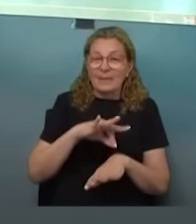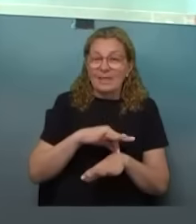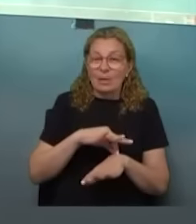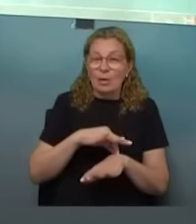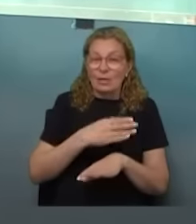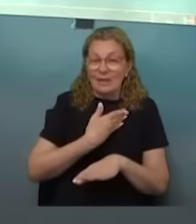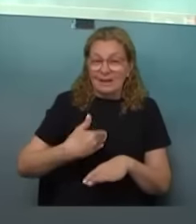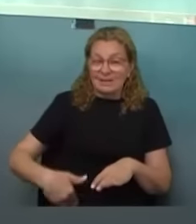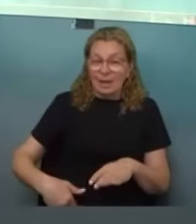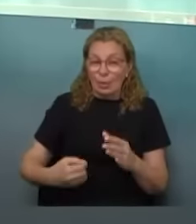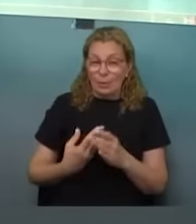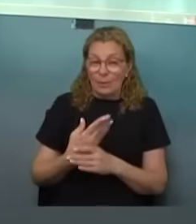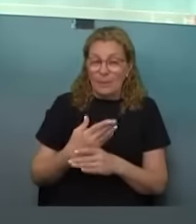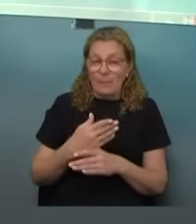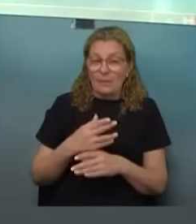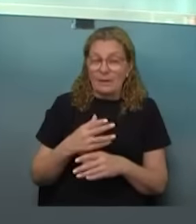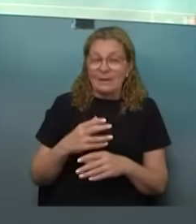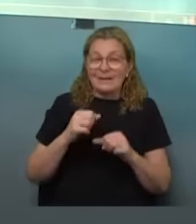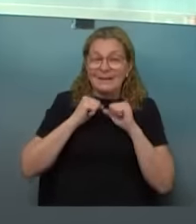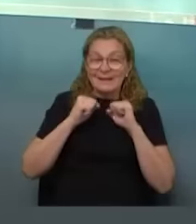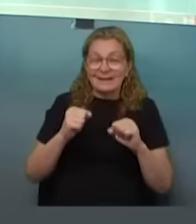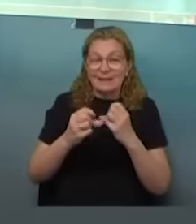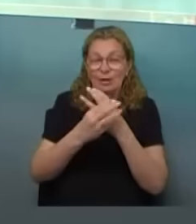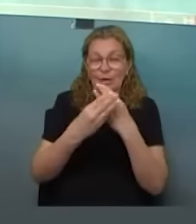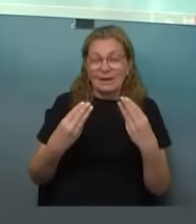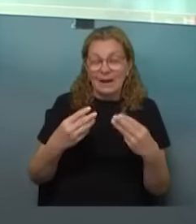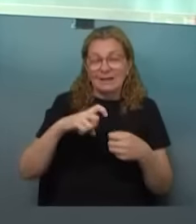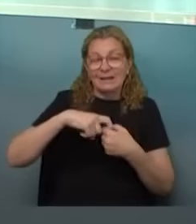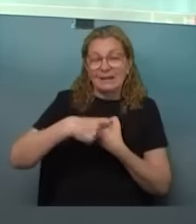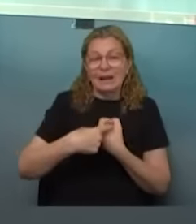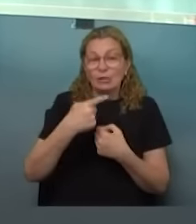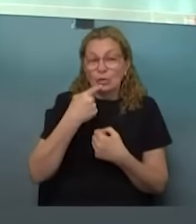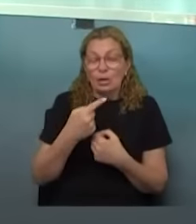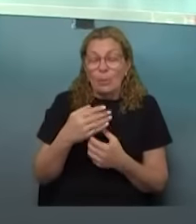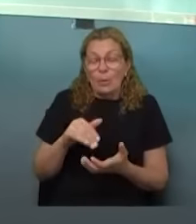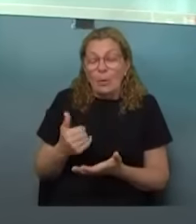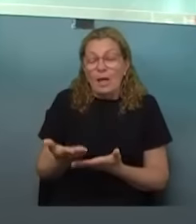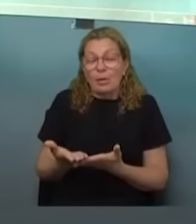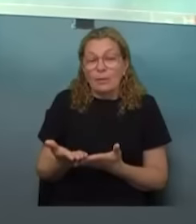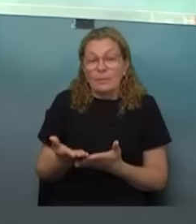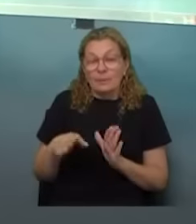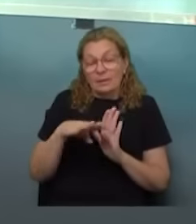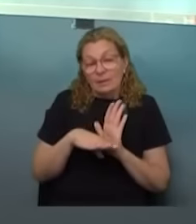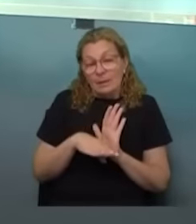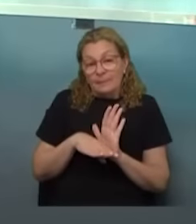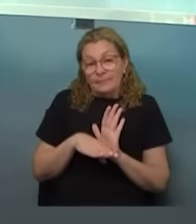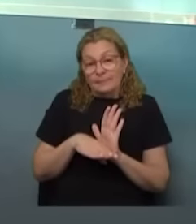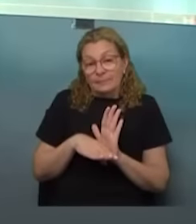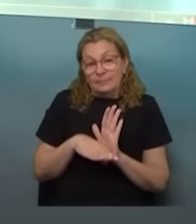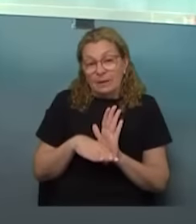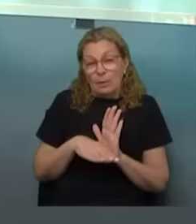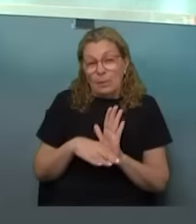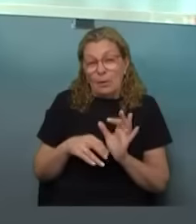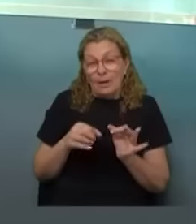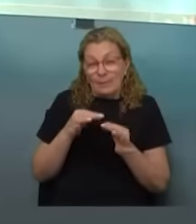estatales Pablo elal que es el secretario general de ese sindicato dijo que por lado la medida se basó en un